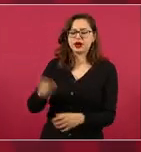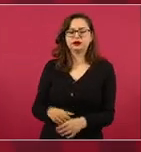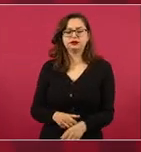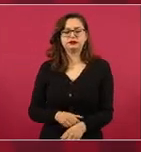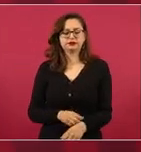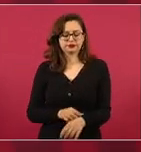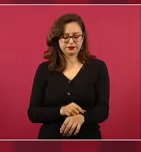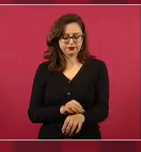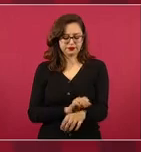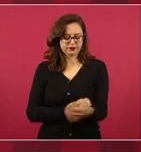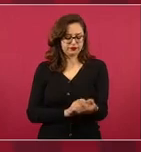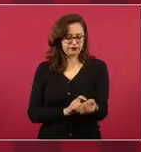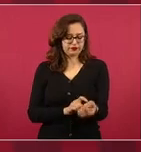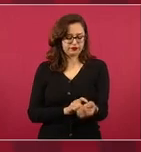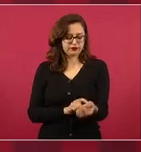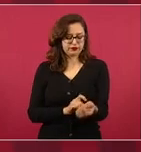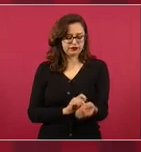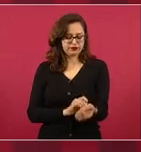Nada más esas dos.